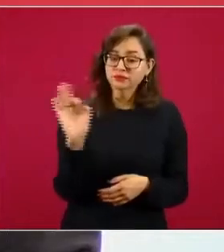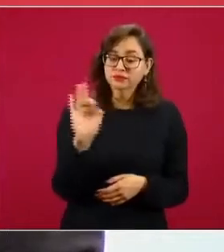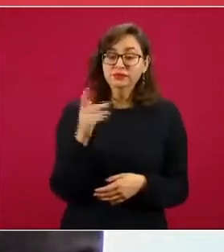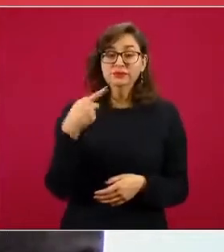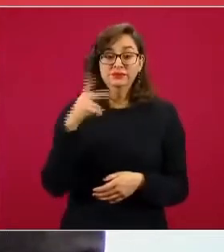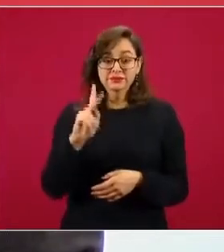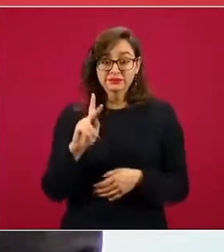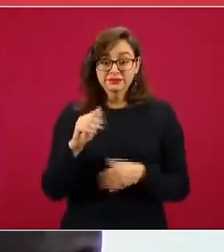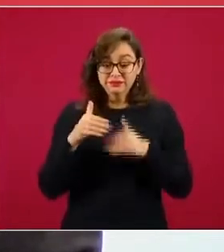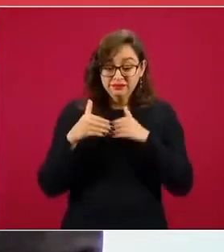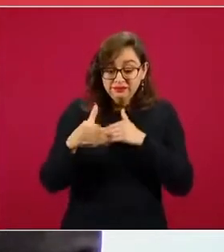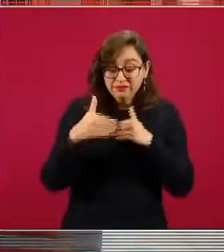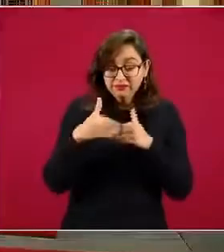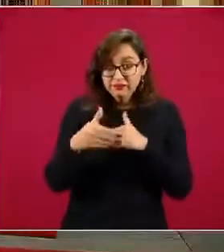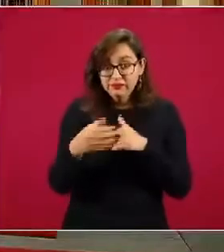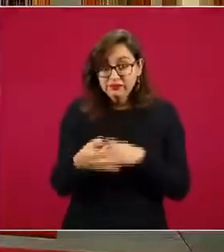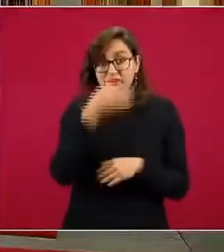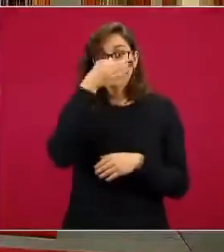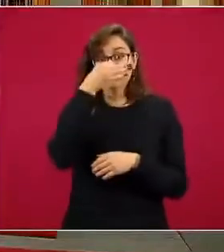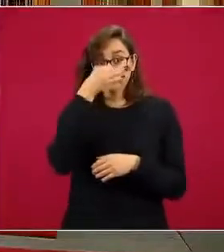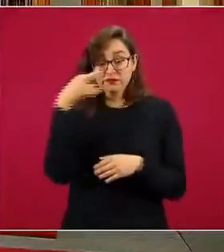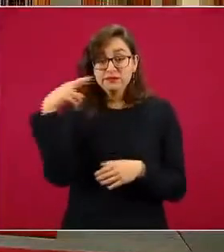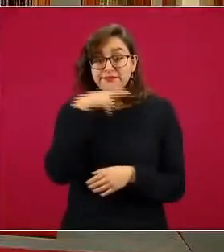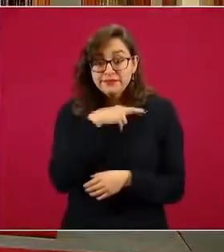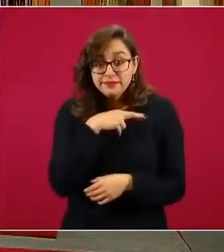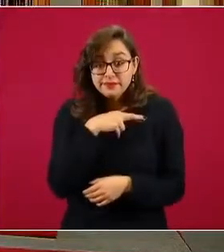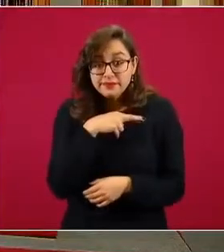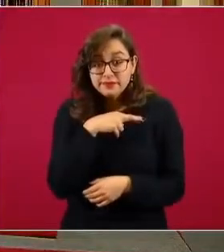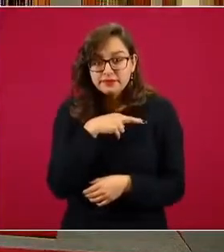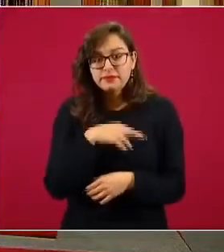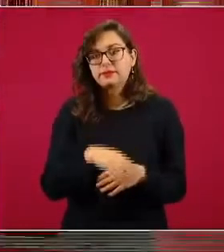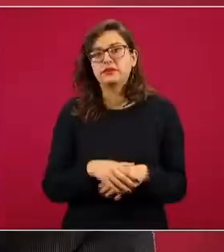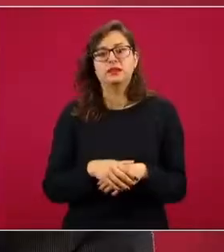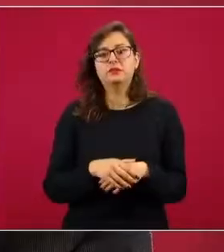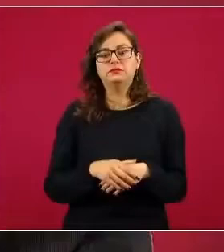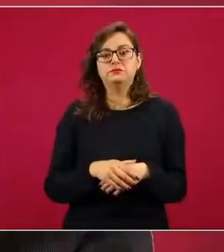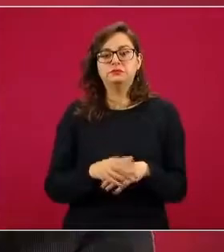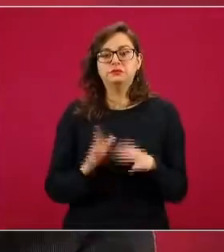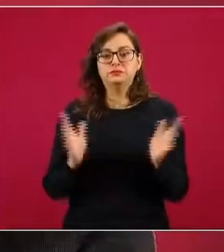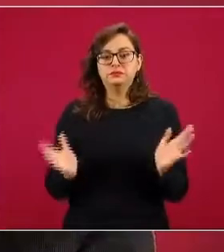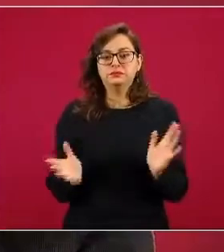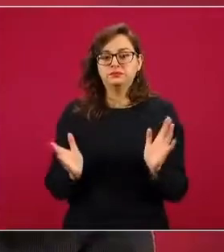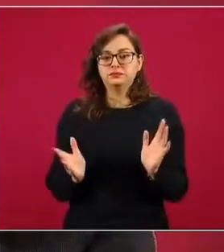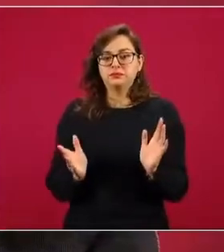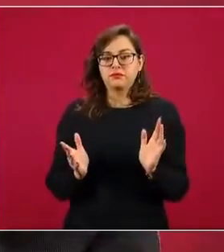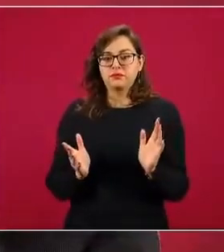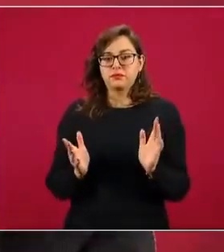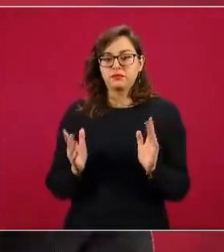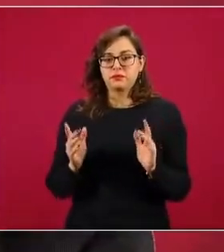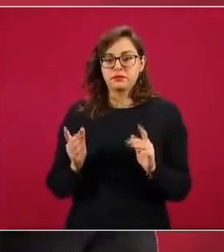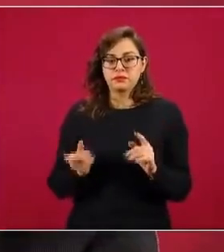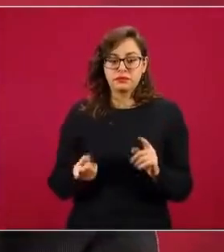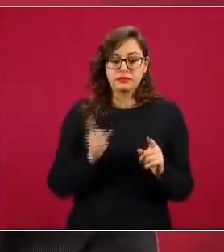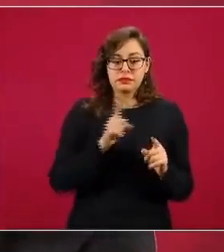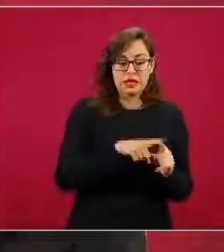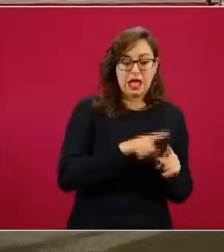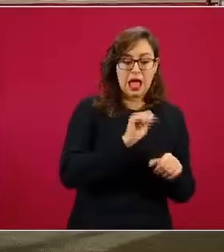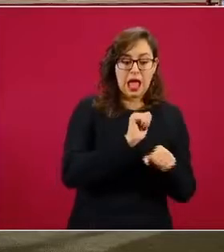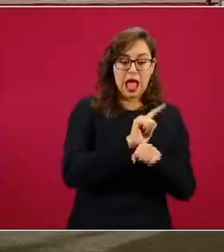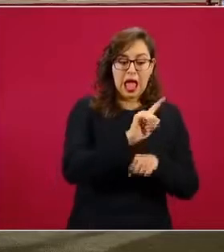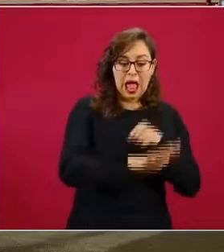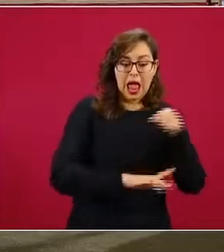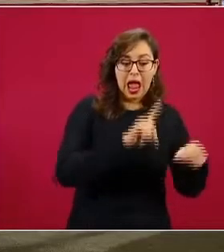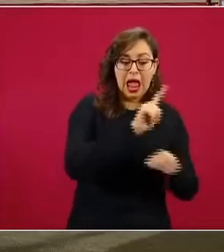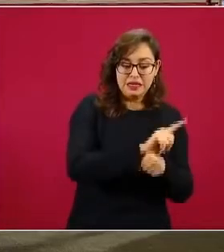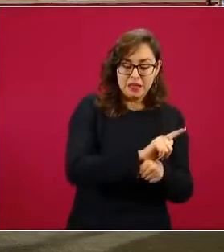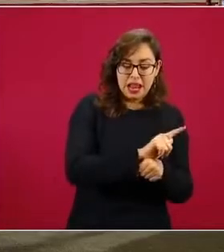probabilidad de que eso ocurra en un corto tiempo, ya que hubo una primera mutación que llevó al salto entre especies, de